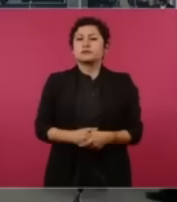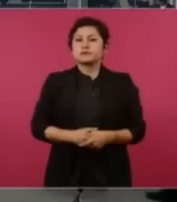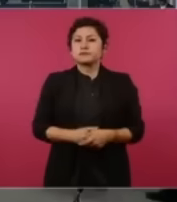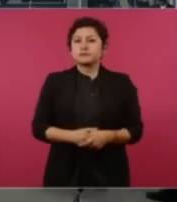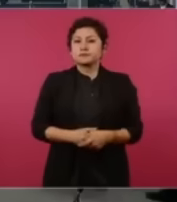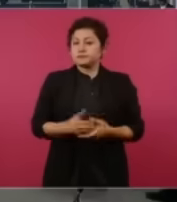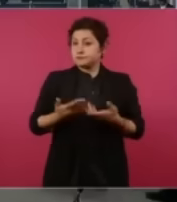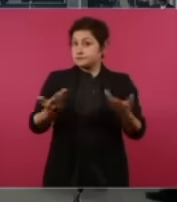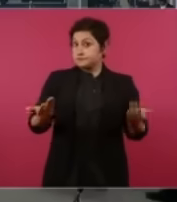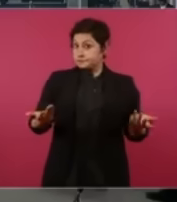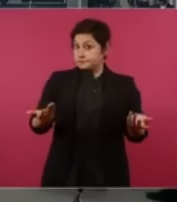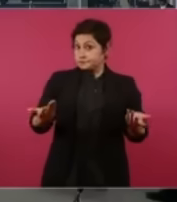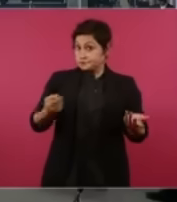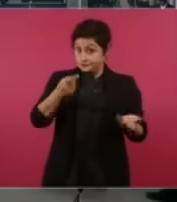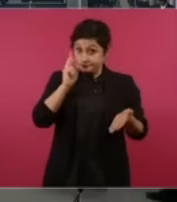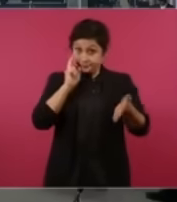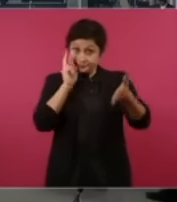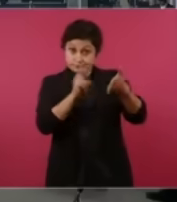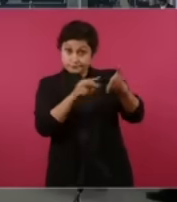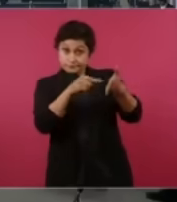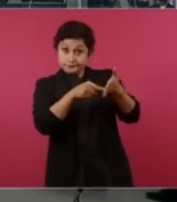O sea, ¿quiénes mandaban?